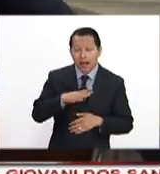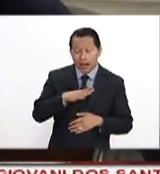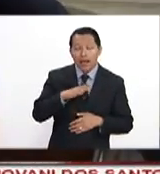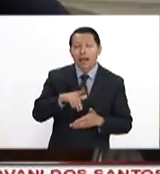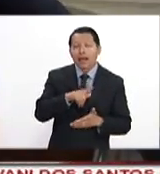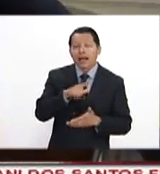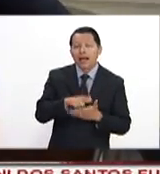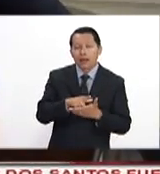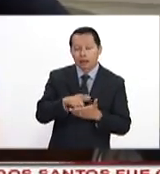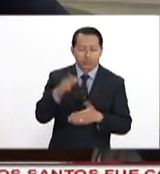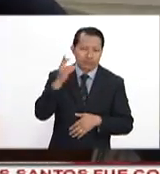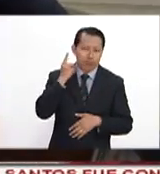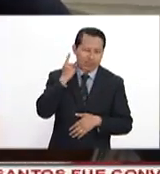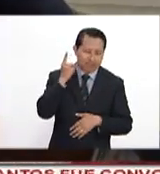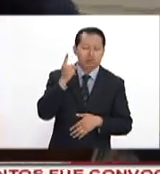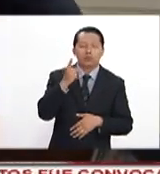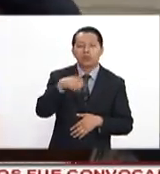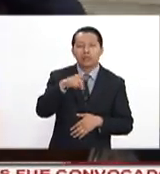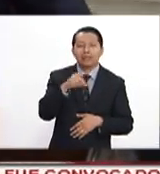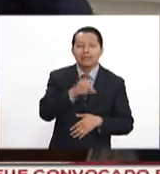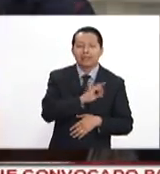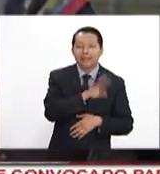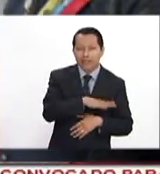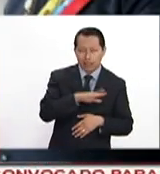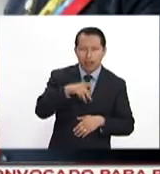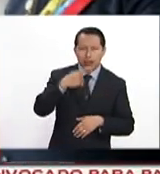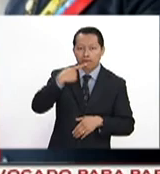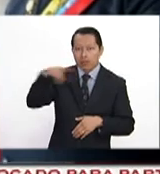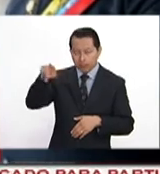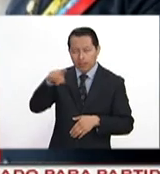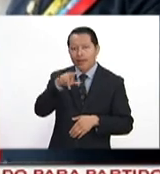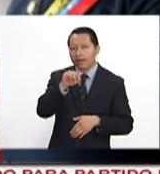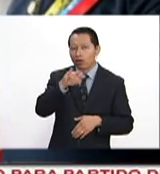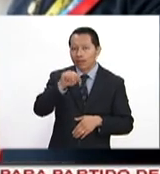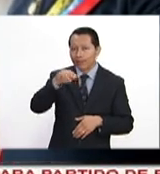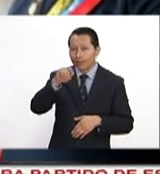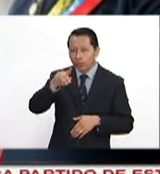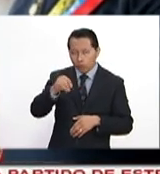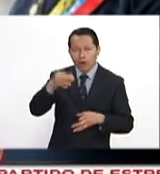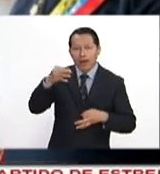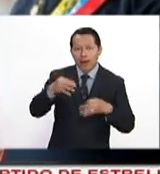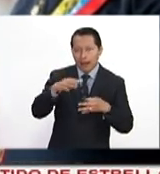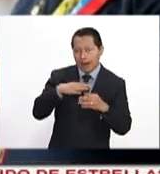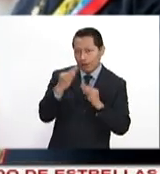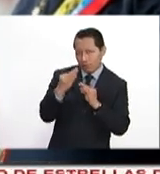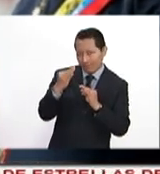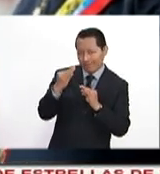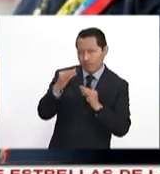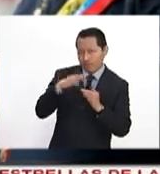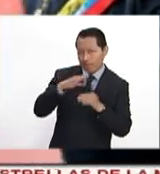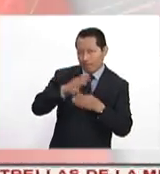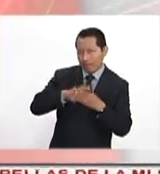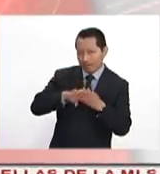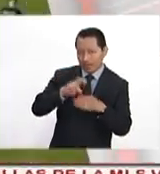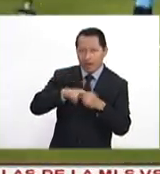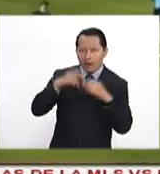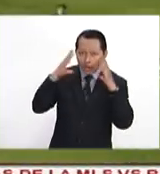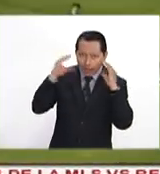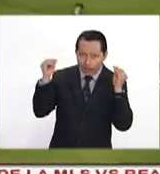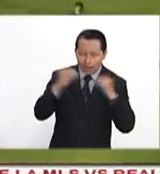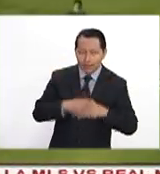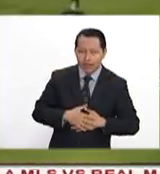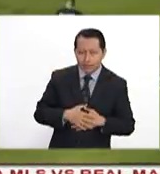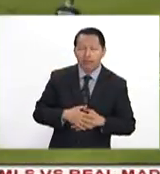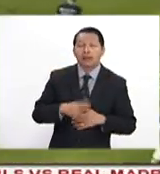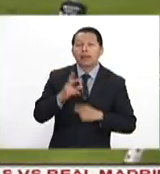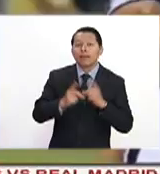Legisladores de Chile y Colombia denunciaron al presidente Nicolás Maduro ante la Corte Penal Internacional en Holanda.